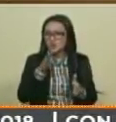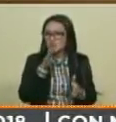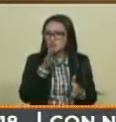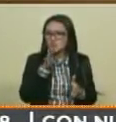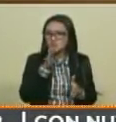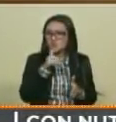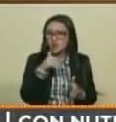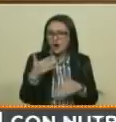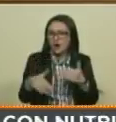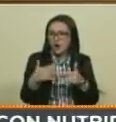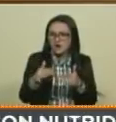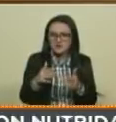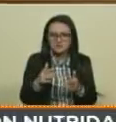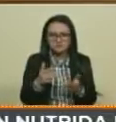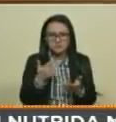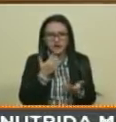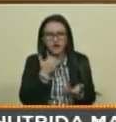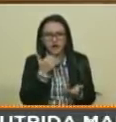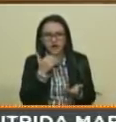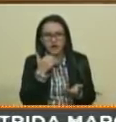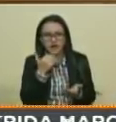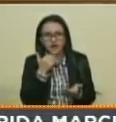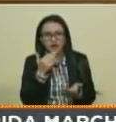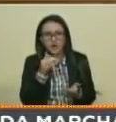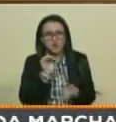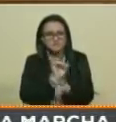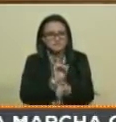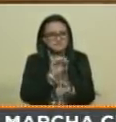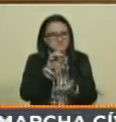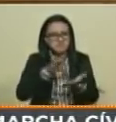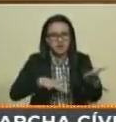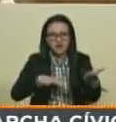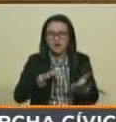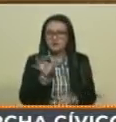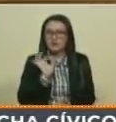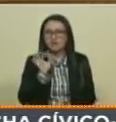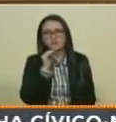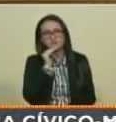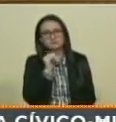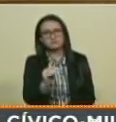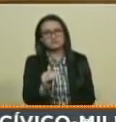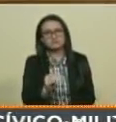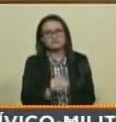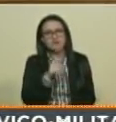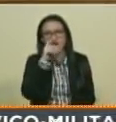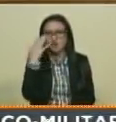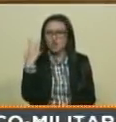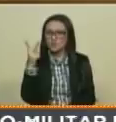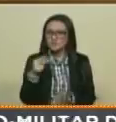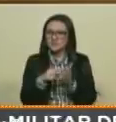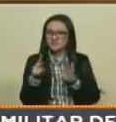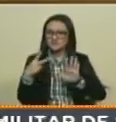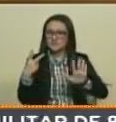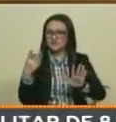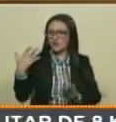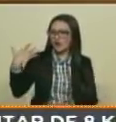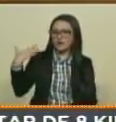en los meses iniciales del año 2017 y en los anteriores.